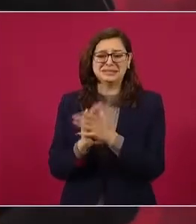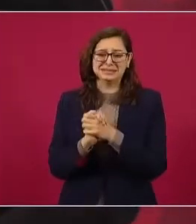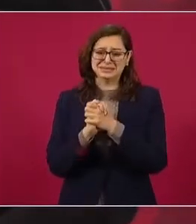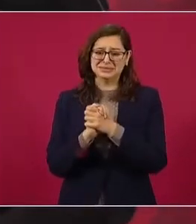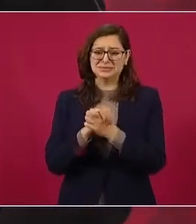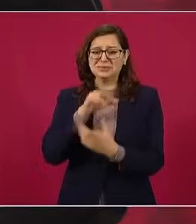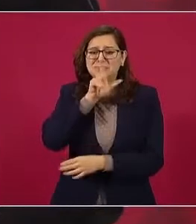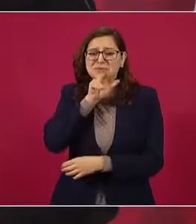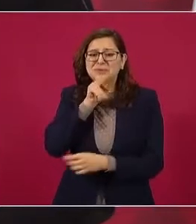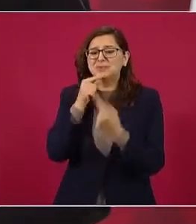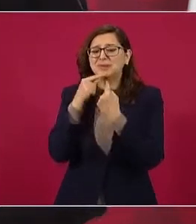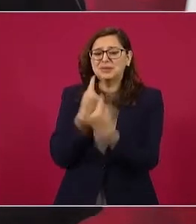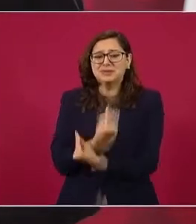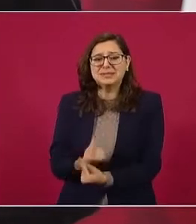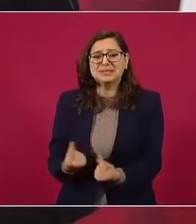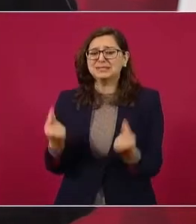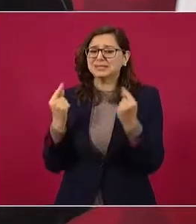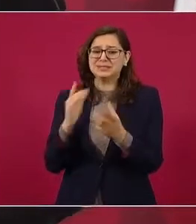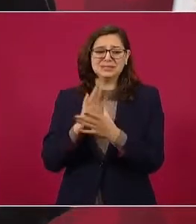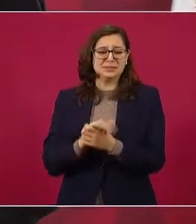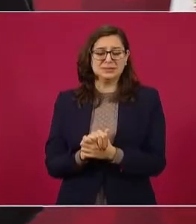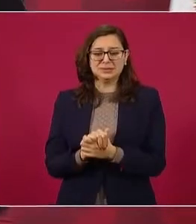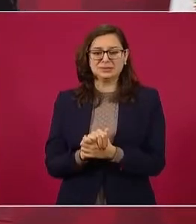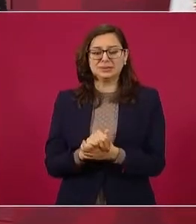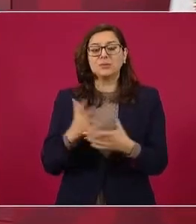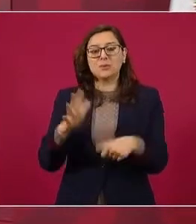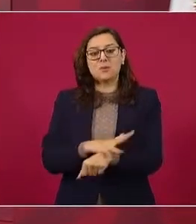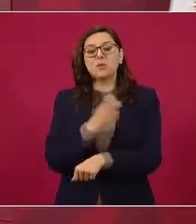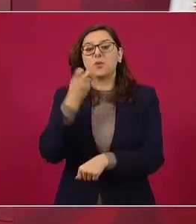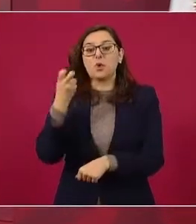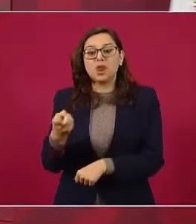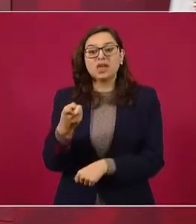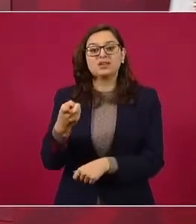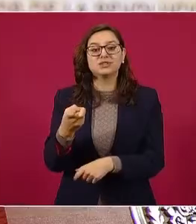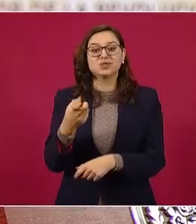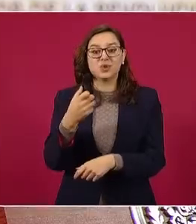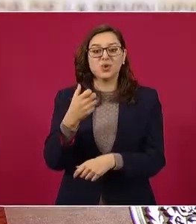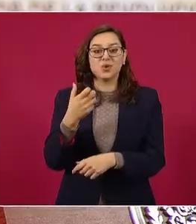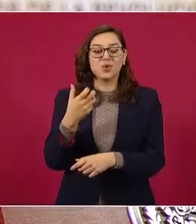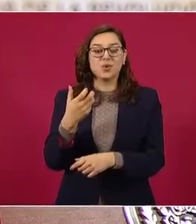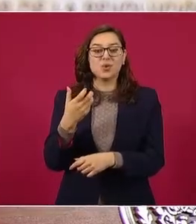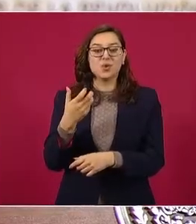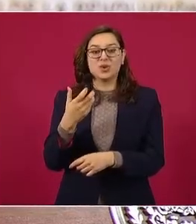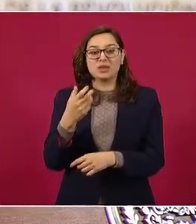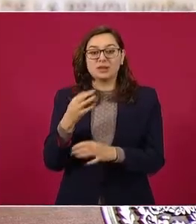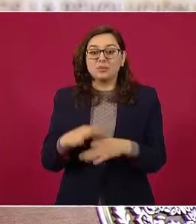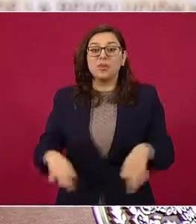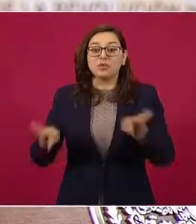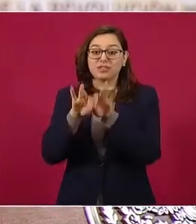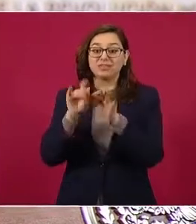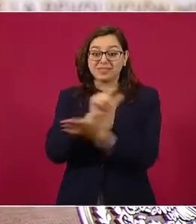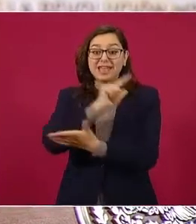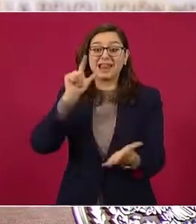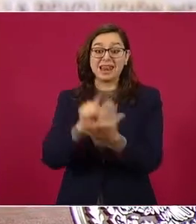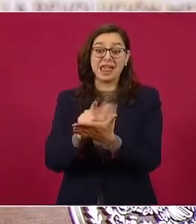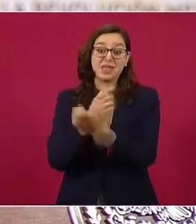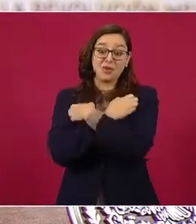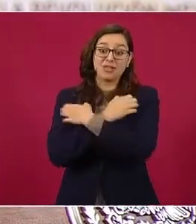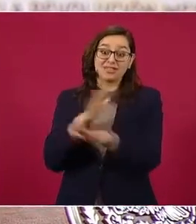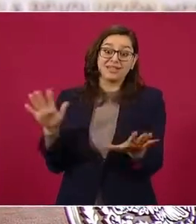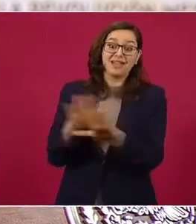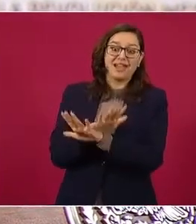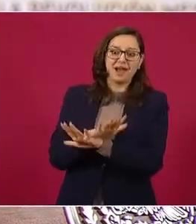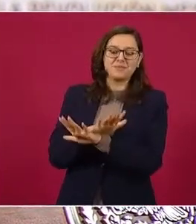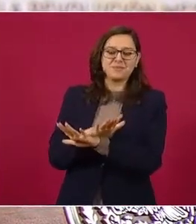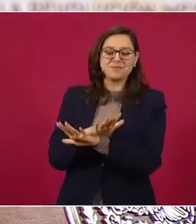Le preocupaban los niños y que por eso quería la reforma educativa